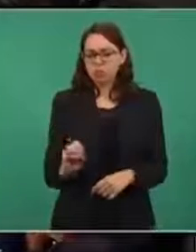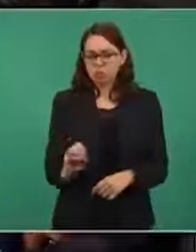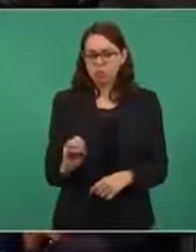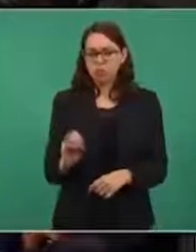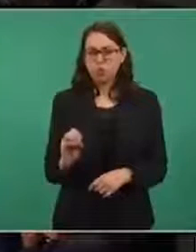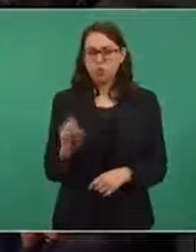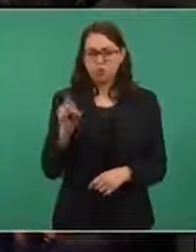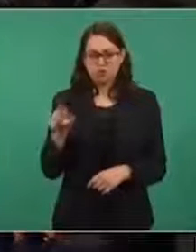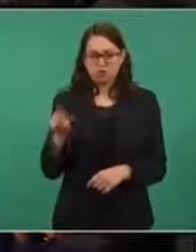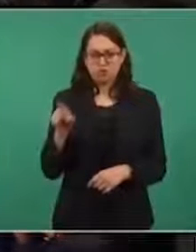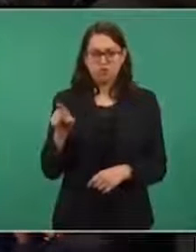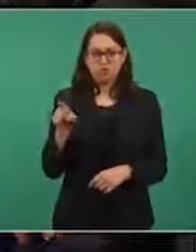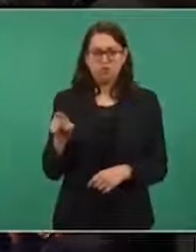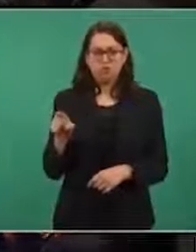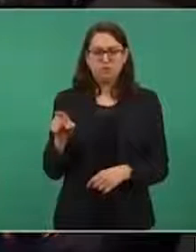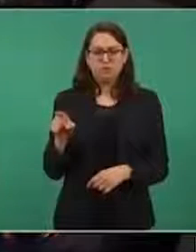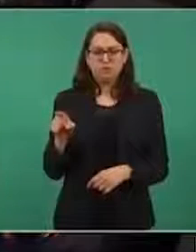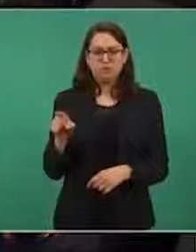es el